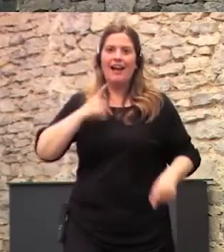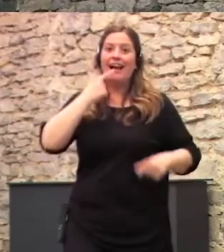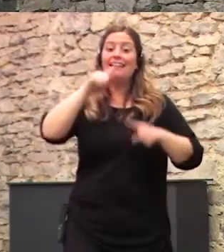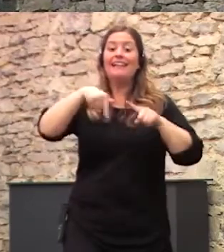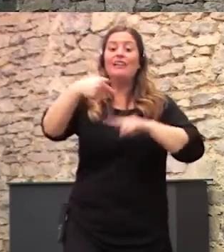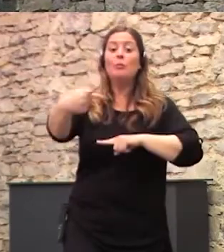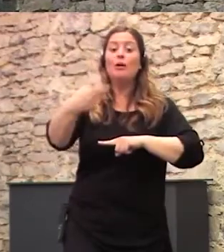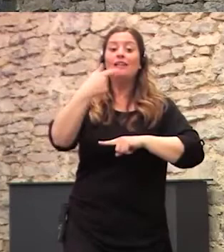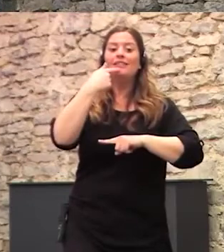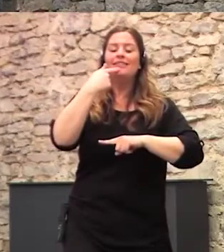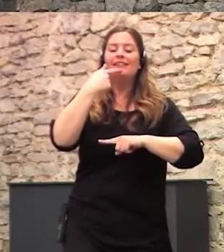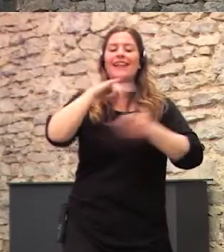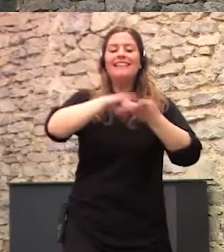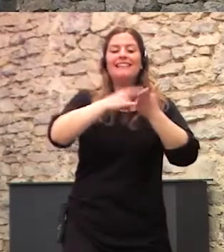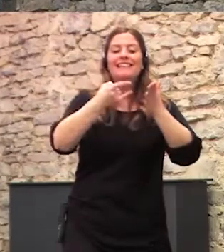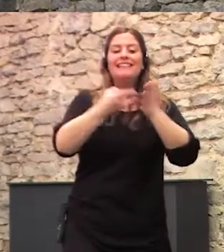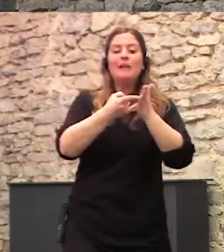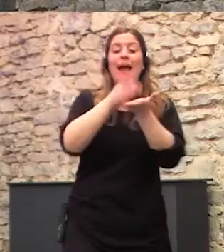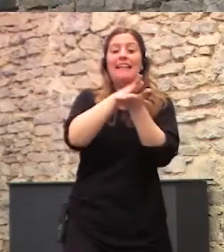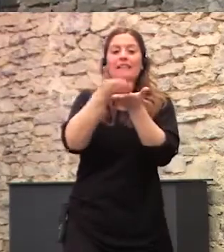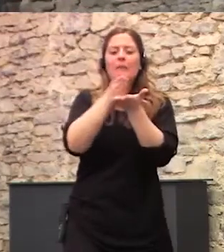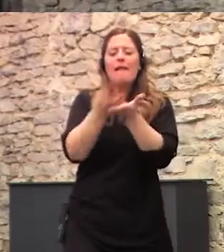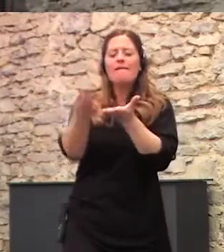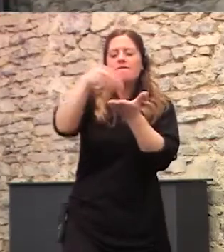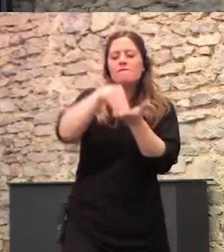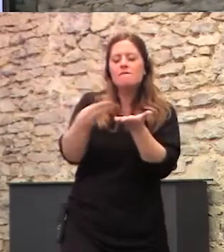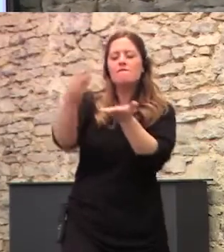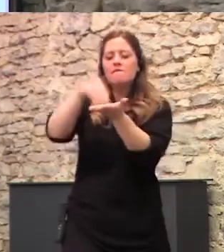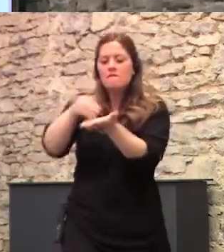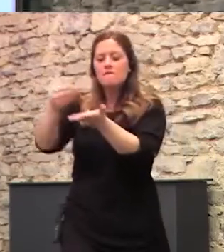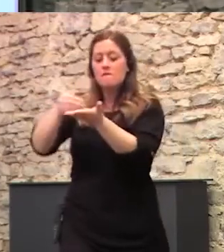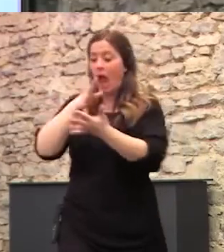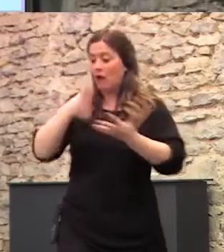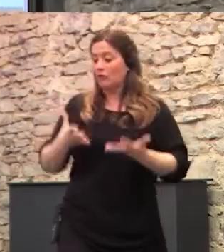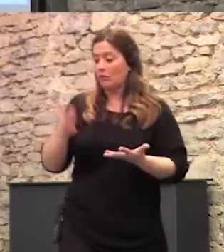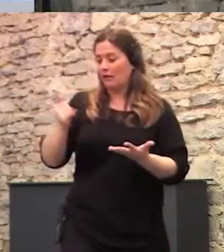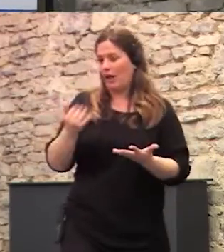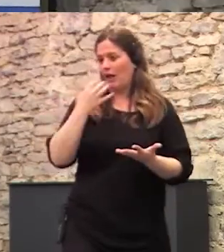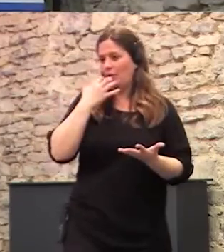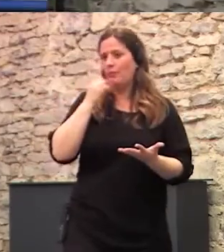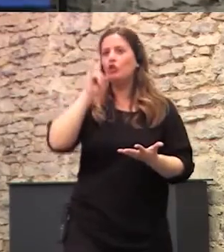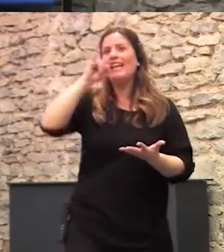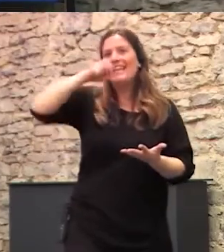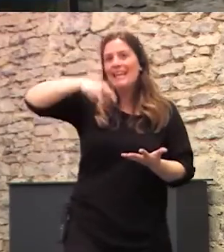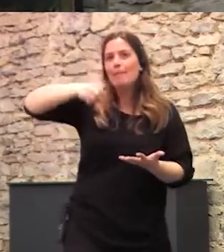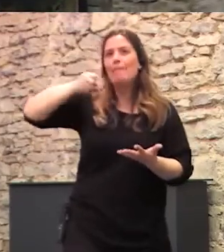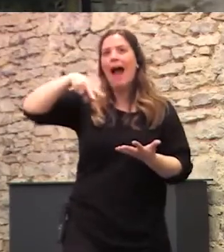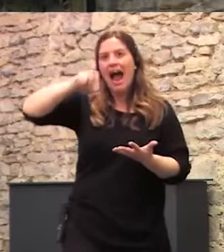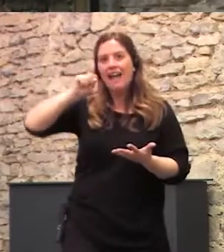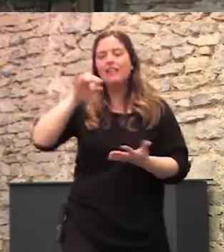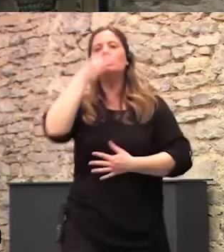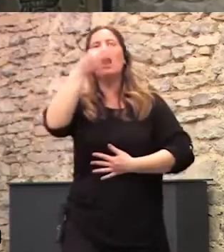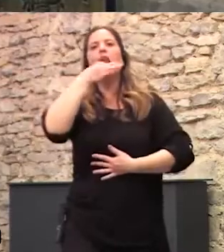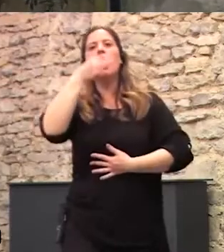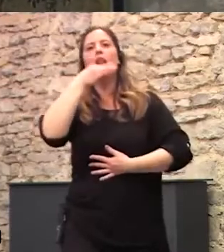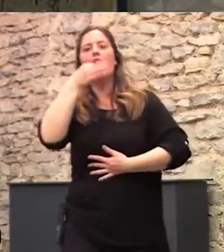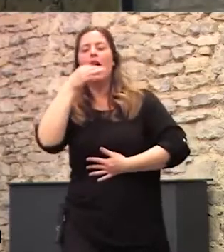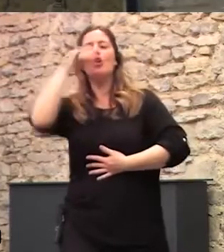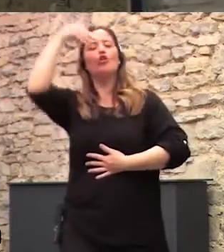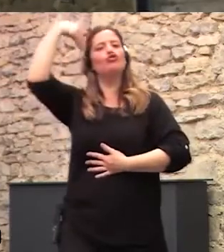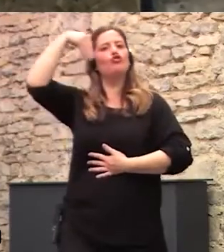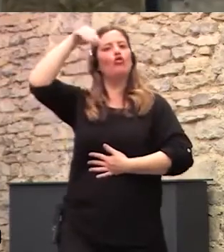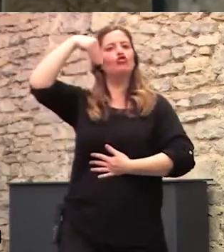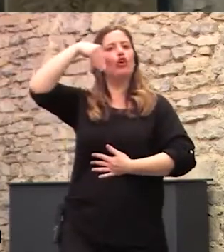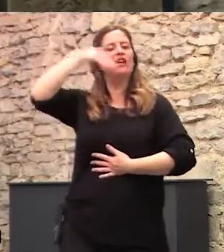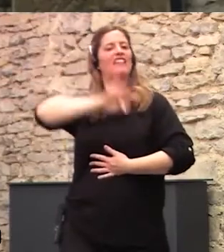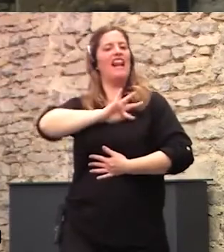incrustando un sistema de intermediarios, y es lo que tenemos hoy en día, o sea, los imanes, los doctores de la fe, etcétera, etcétera. Pero lo